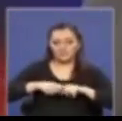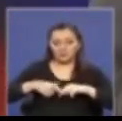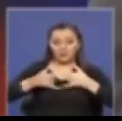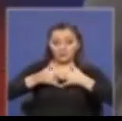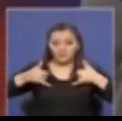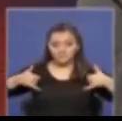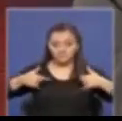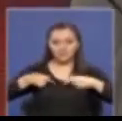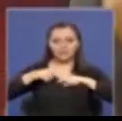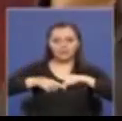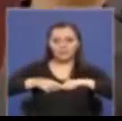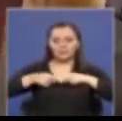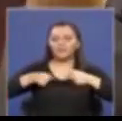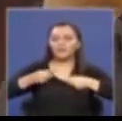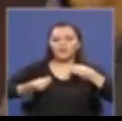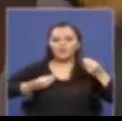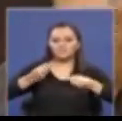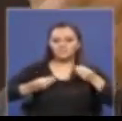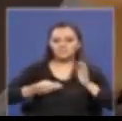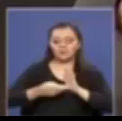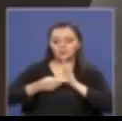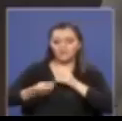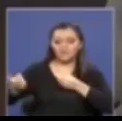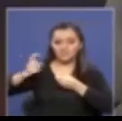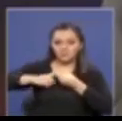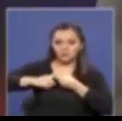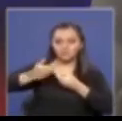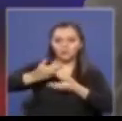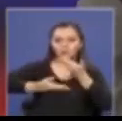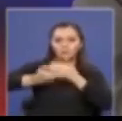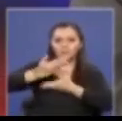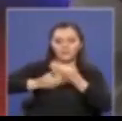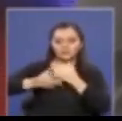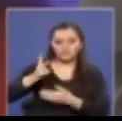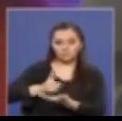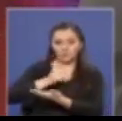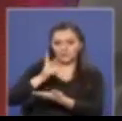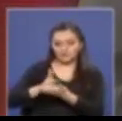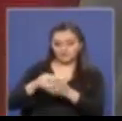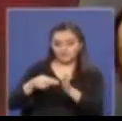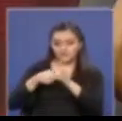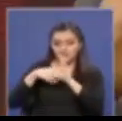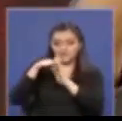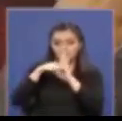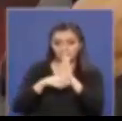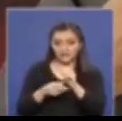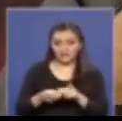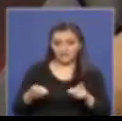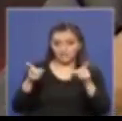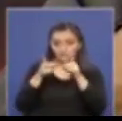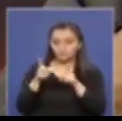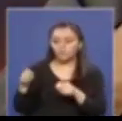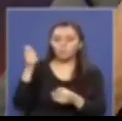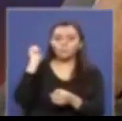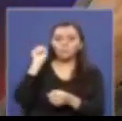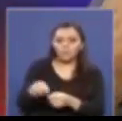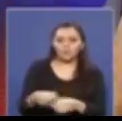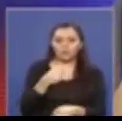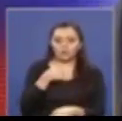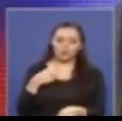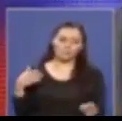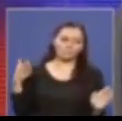en base a los registros de la Cámara de Comercio en Carchi. Pueden traer esos